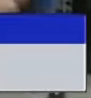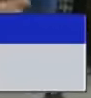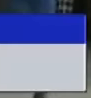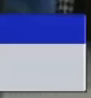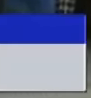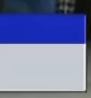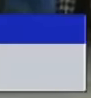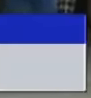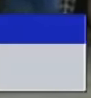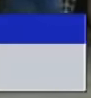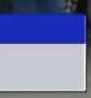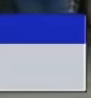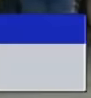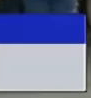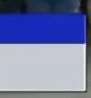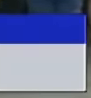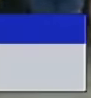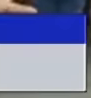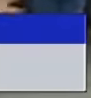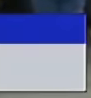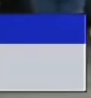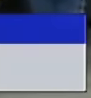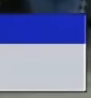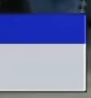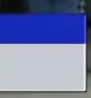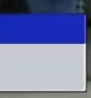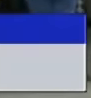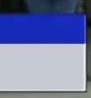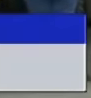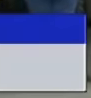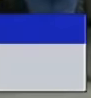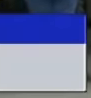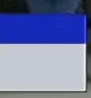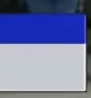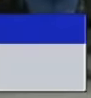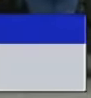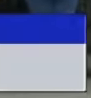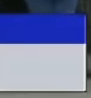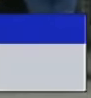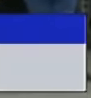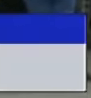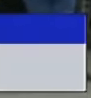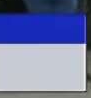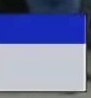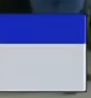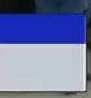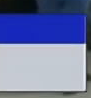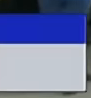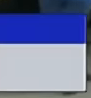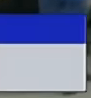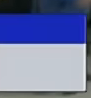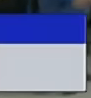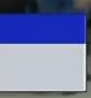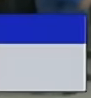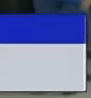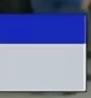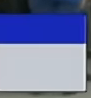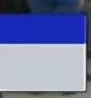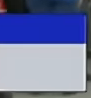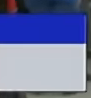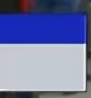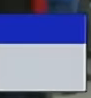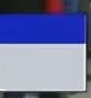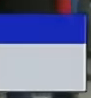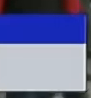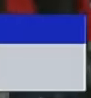e ilegítima del país. A su vez, se aprobó la modificación de los artículos 16, 17,